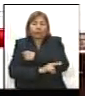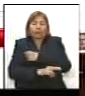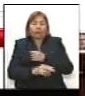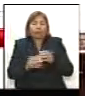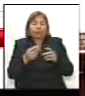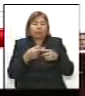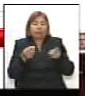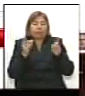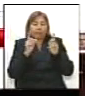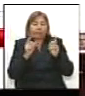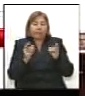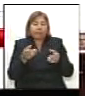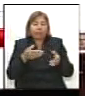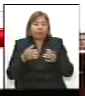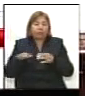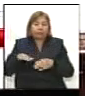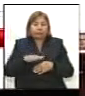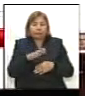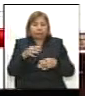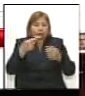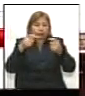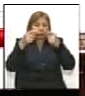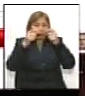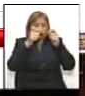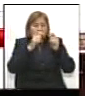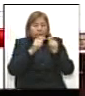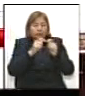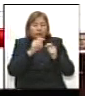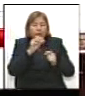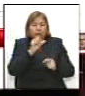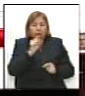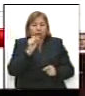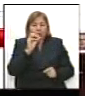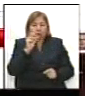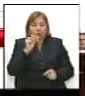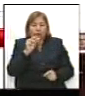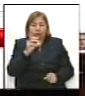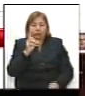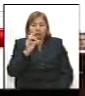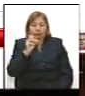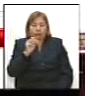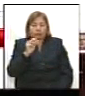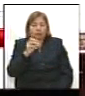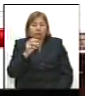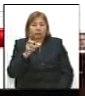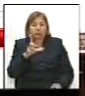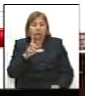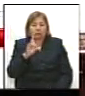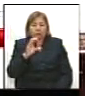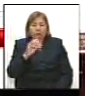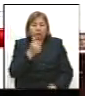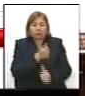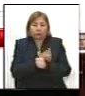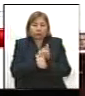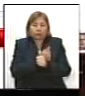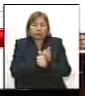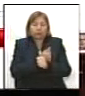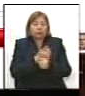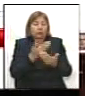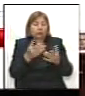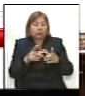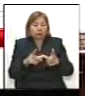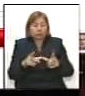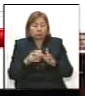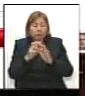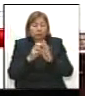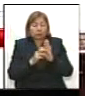e inclusión del corredor turístico del Valle del Sondondo, ubicado en la provincia de Lucanas, departamento de Ayacucho, en el Plan